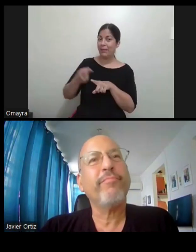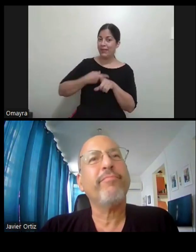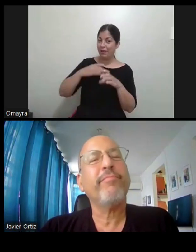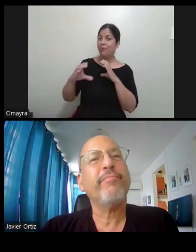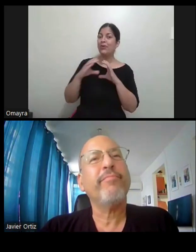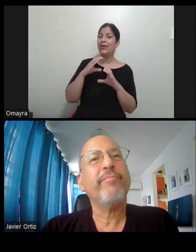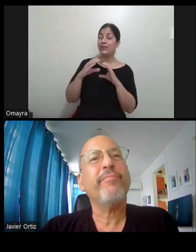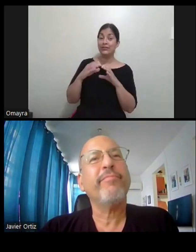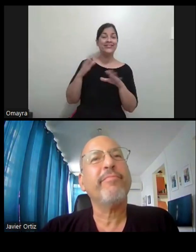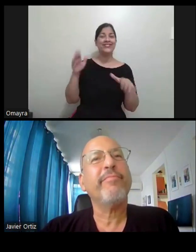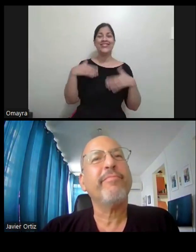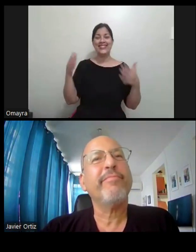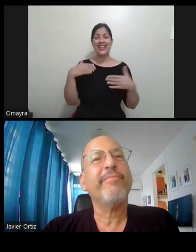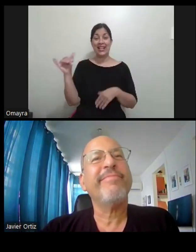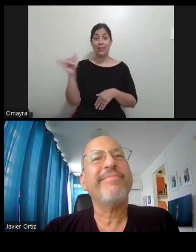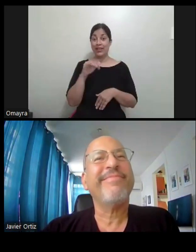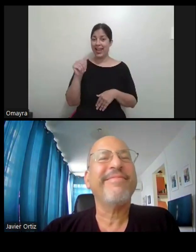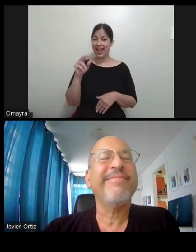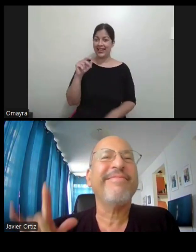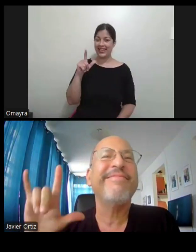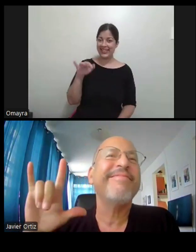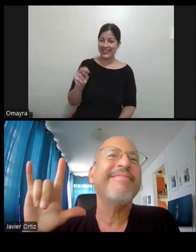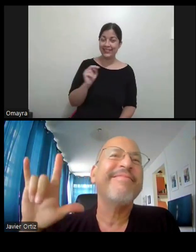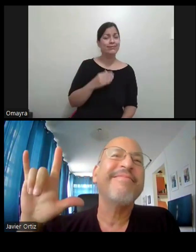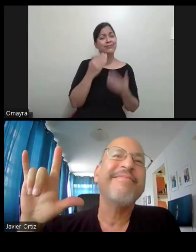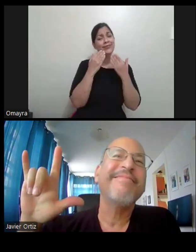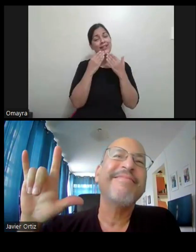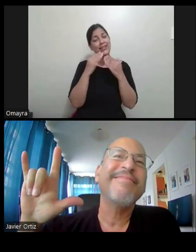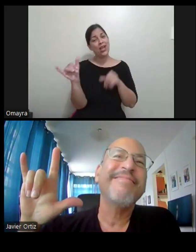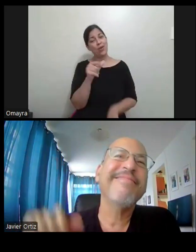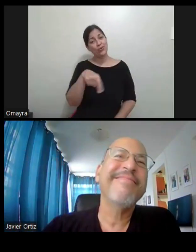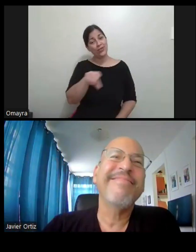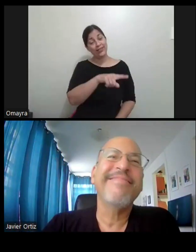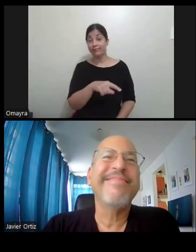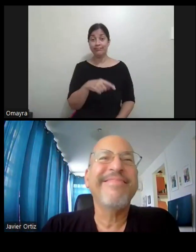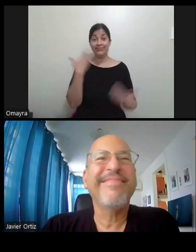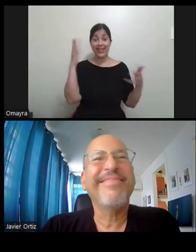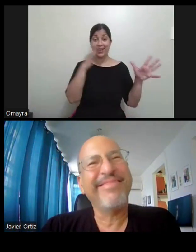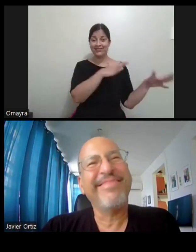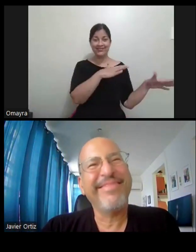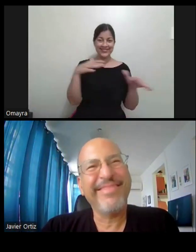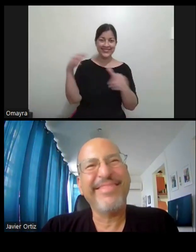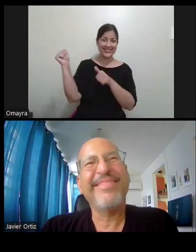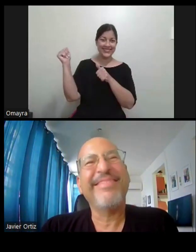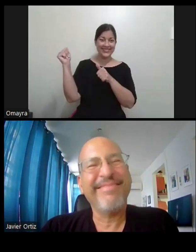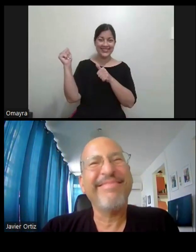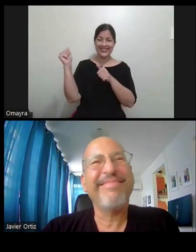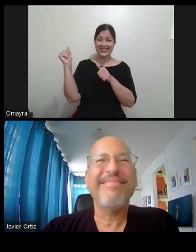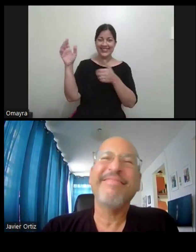comunicaciones. Así que felicidades también, Anilín, porque... Gracias, igual a ustedes. Gracias, así que nos fuimos, nos vemos.